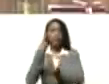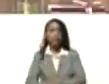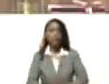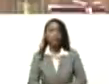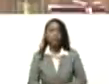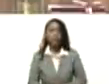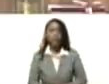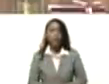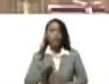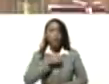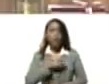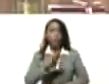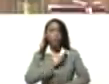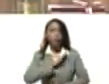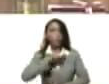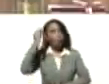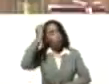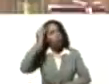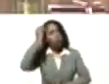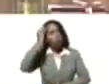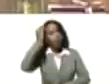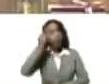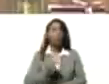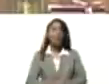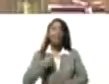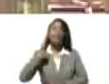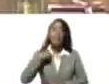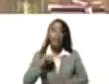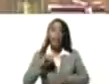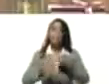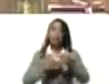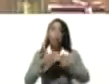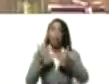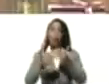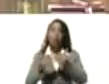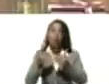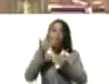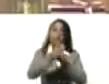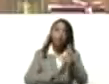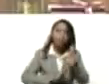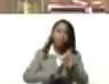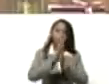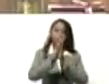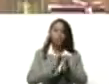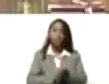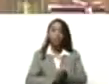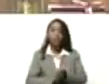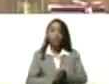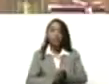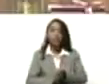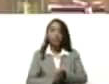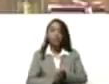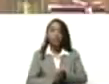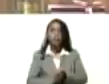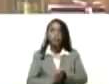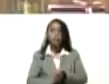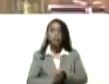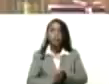nuestro pensamiento tienes que ir adelante ricardo menéndez